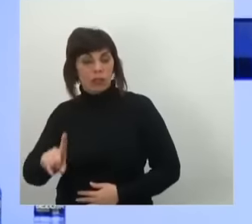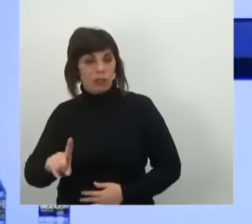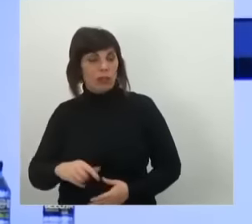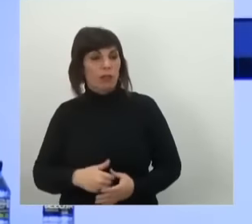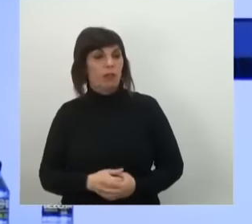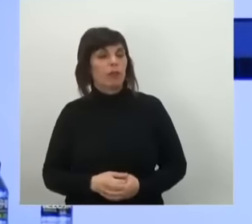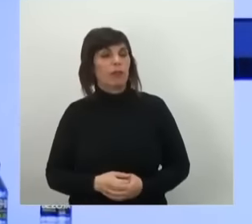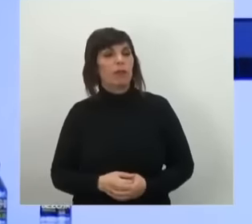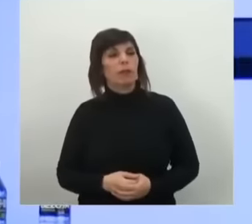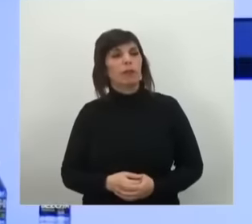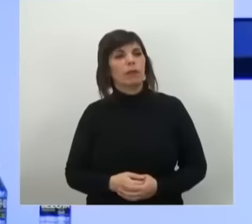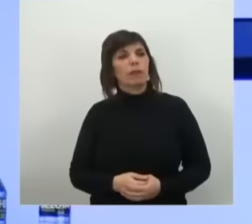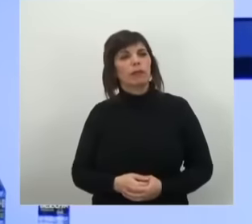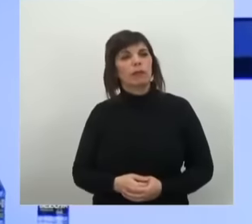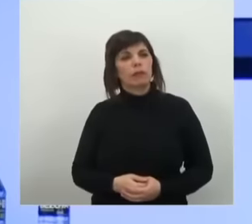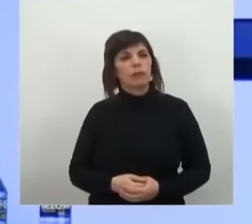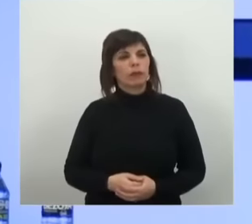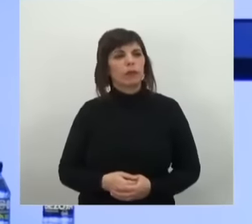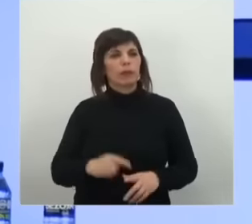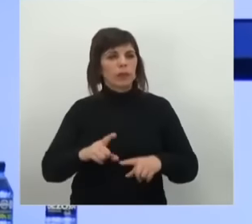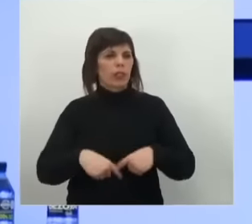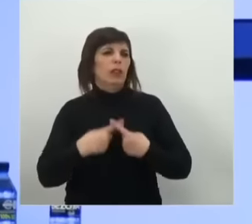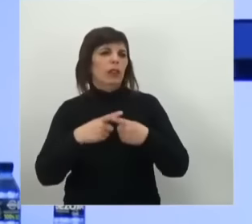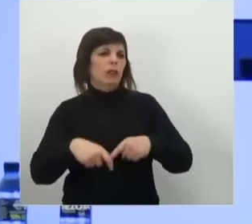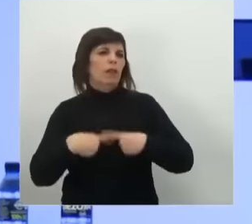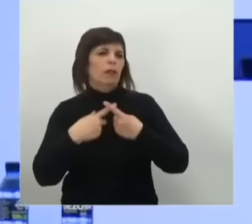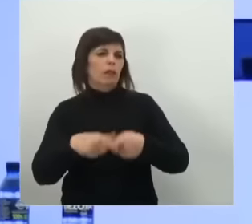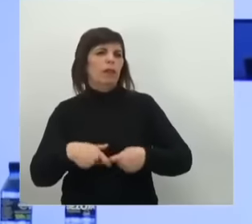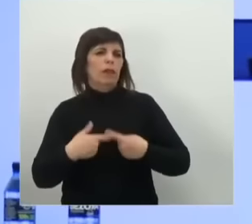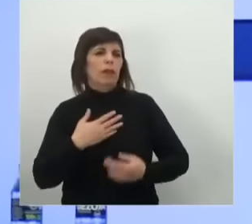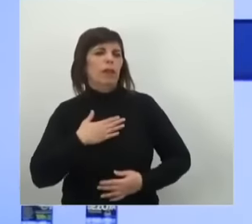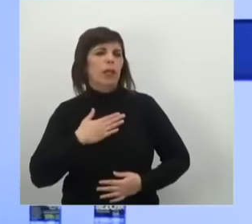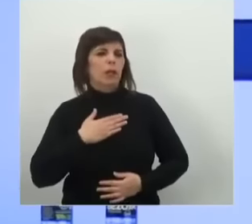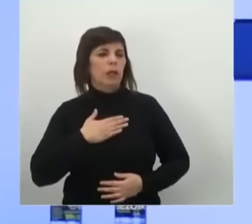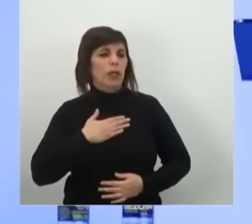hace unos meses el señor atacó a la familia mía con un tema de salud a mi pequeño